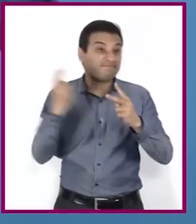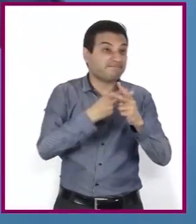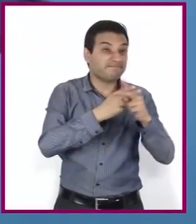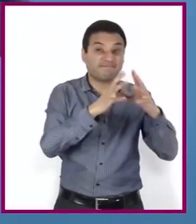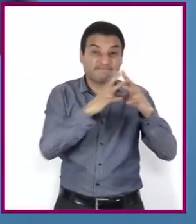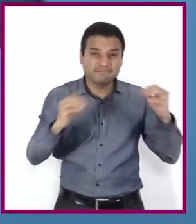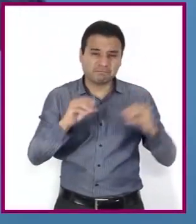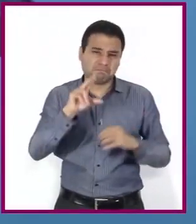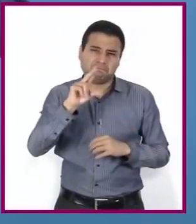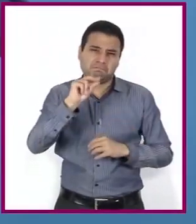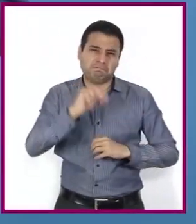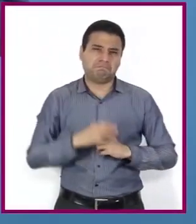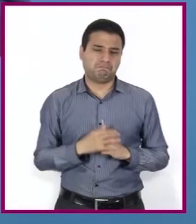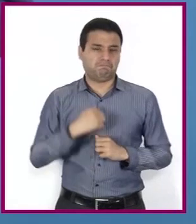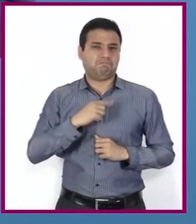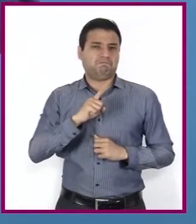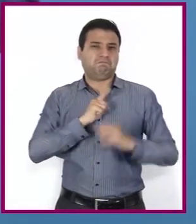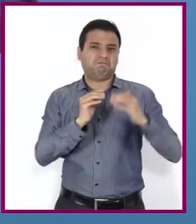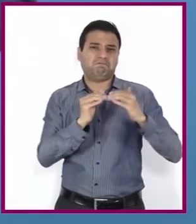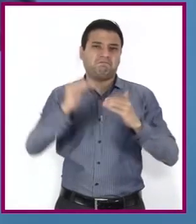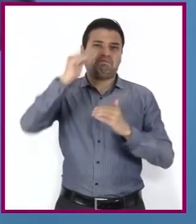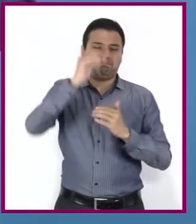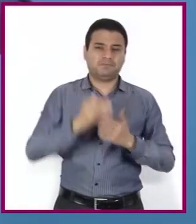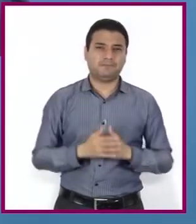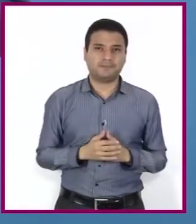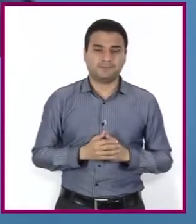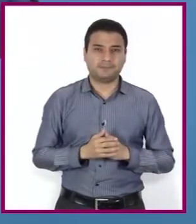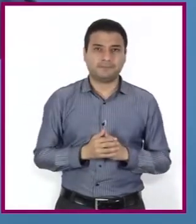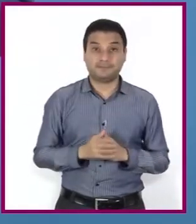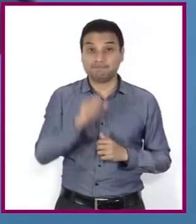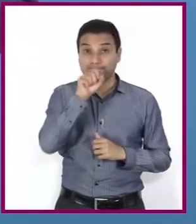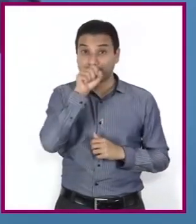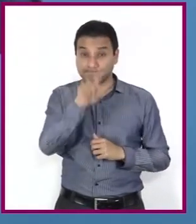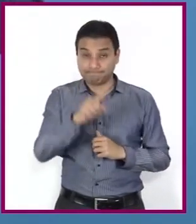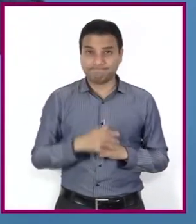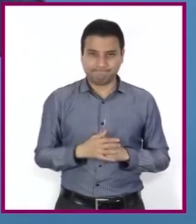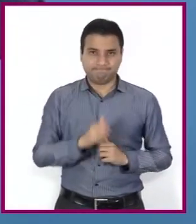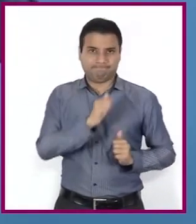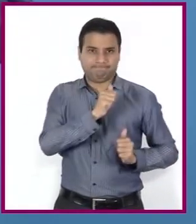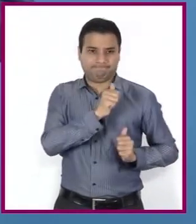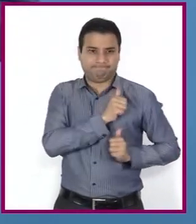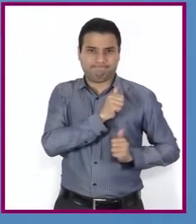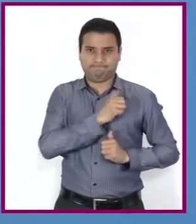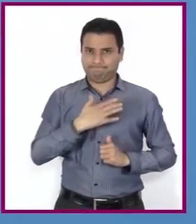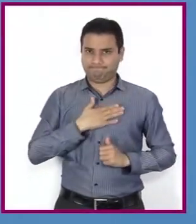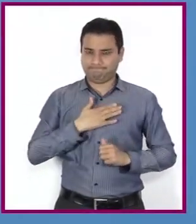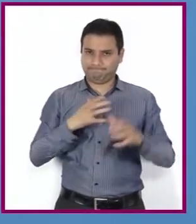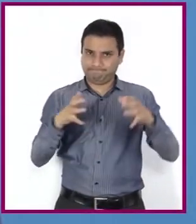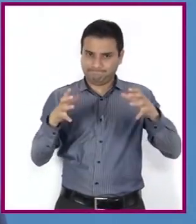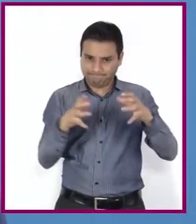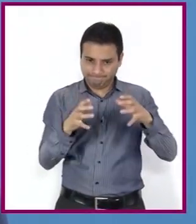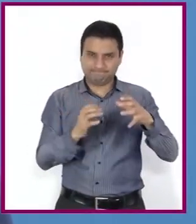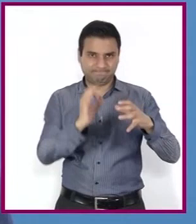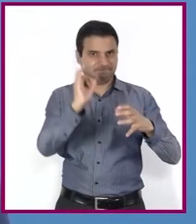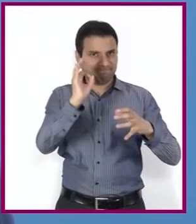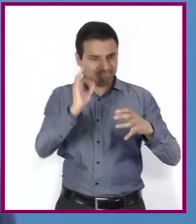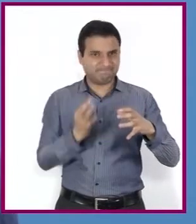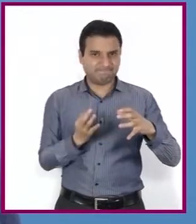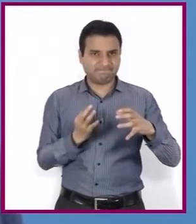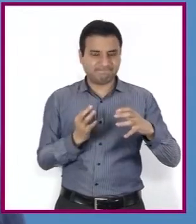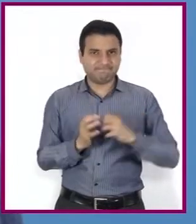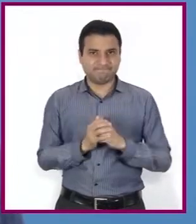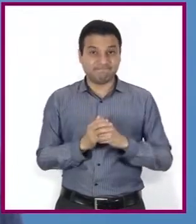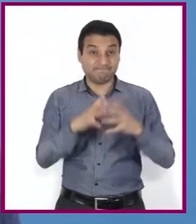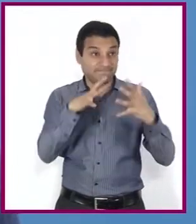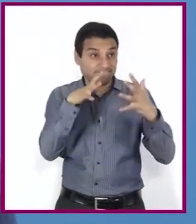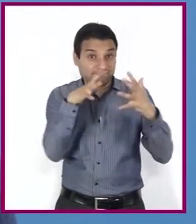Además, la existencia de estas guerras servía para legitimar la posición de los soldados en la sociedad mexica, y la participación en estas